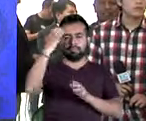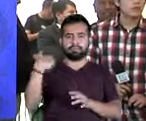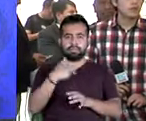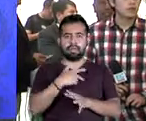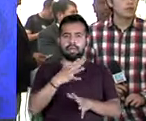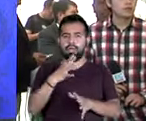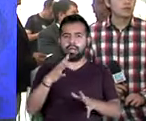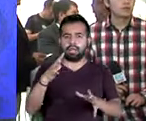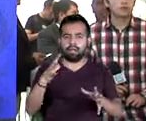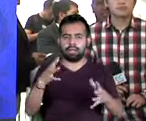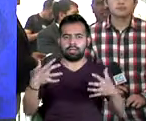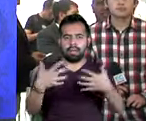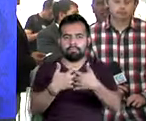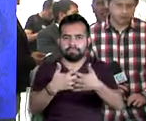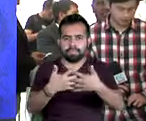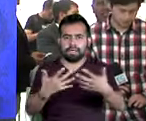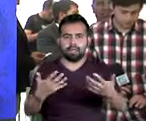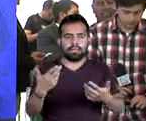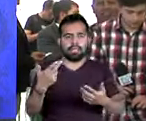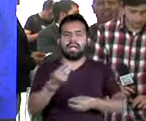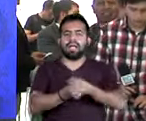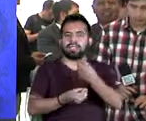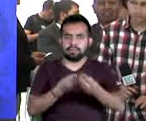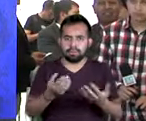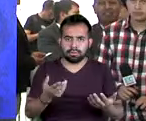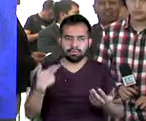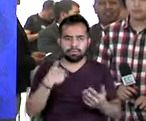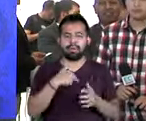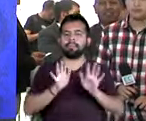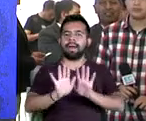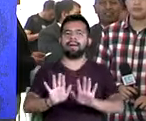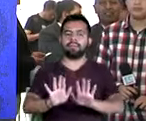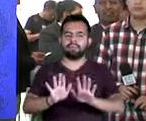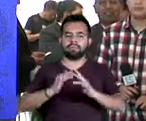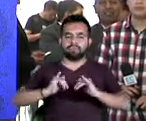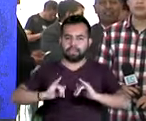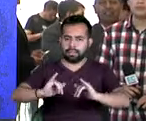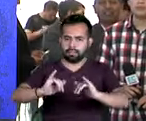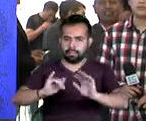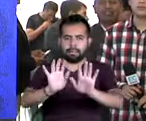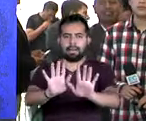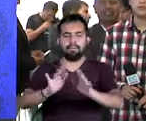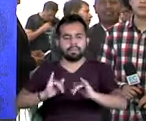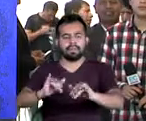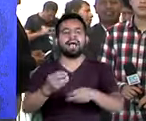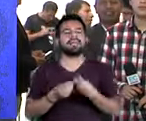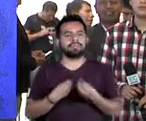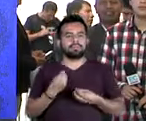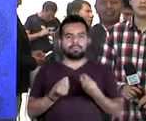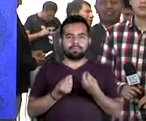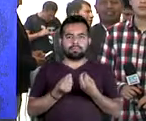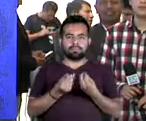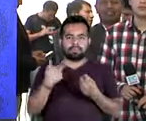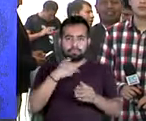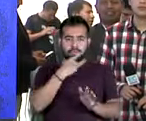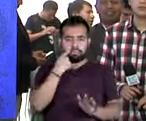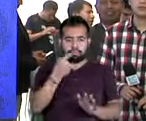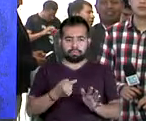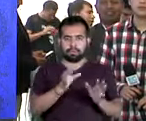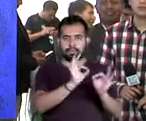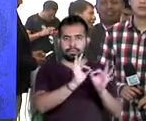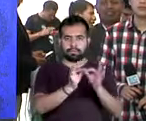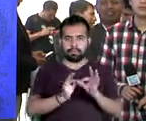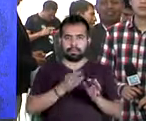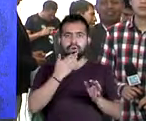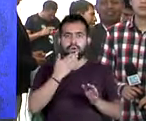usted me hace una pregunta fundamental. ¿Qué hacemos? ¿Paramos o mantenemos estas pruebas de operación, porque no